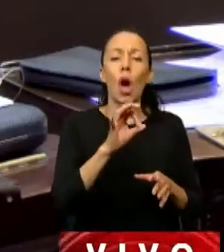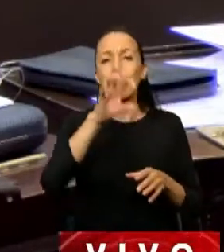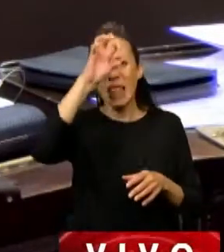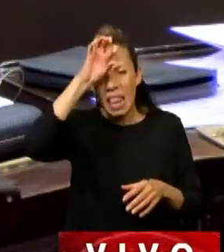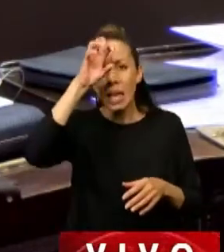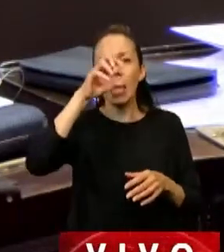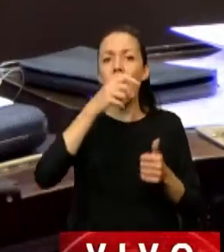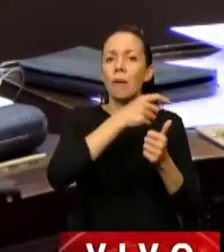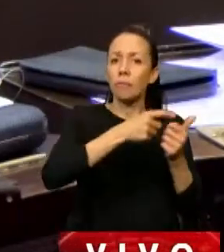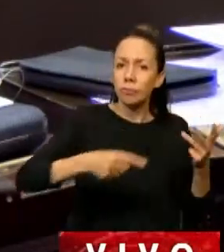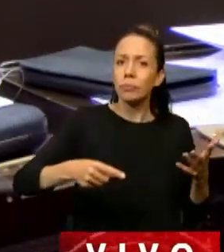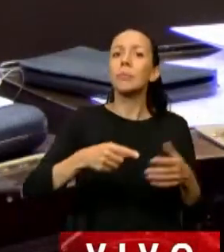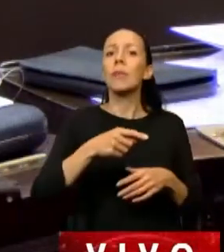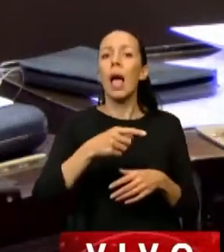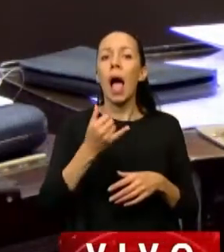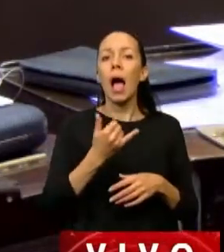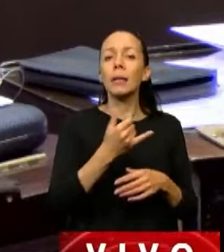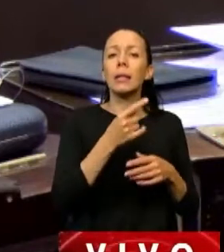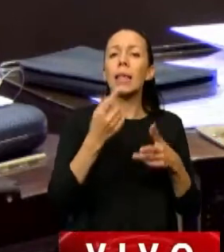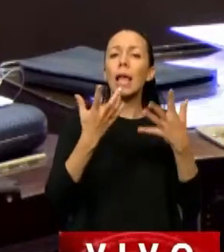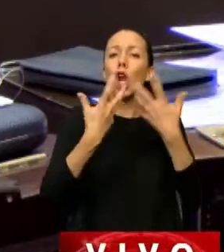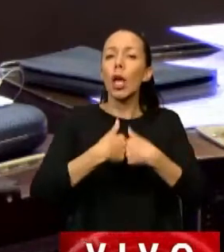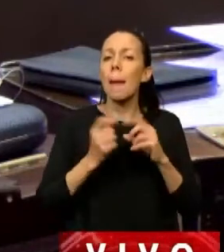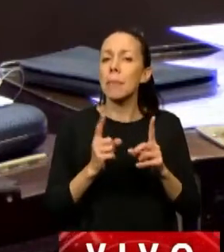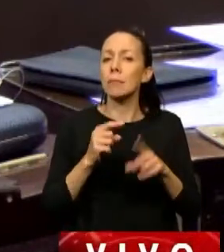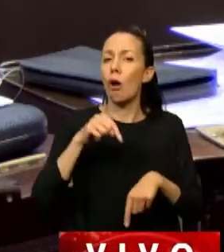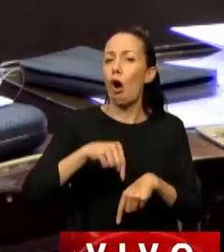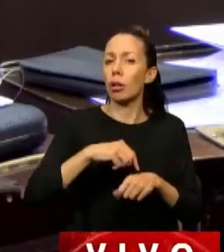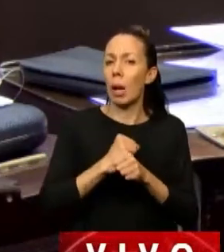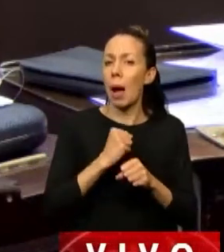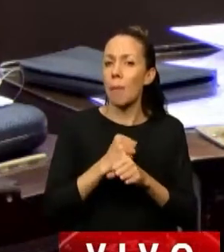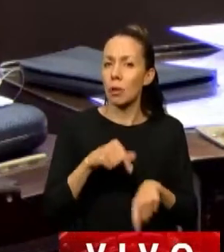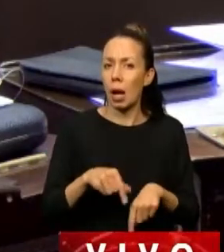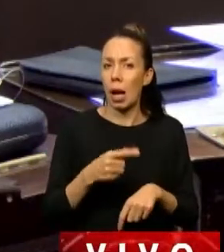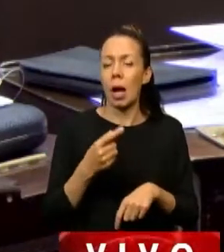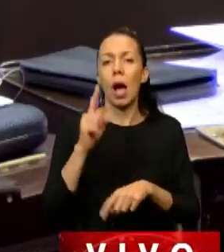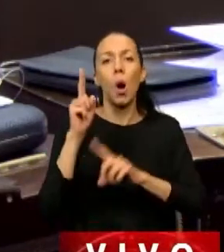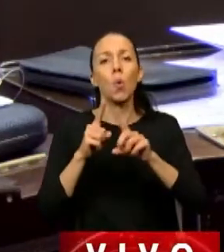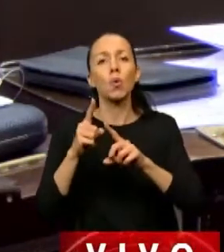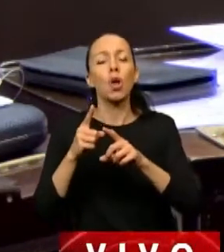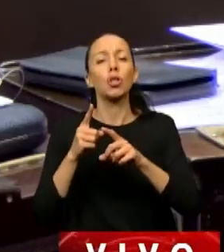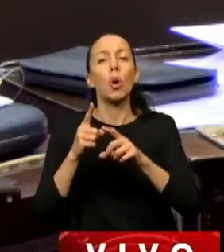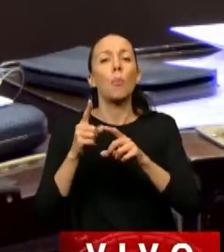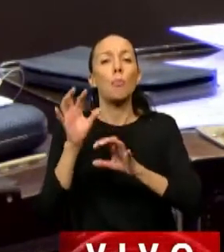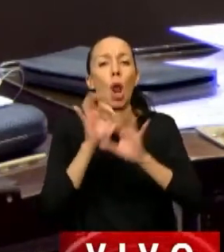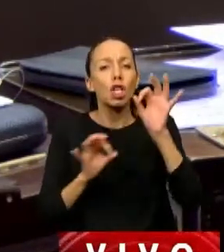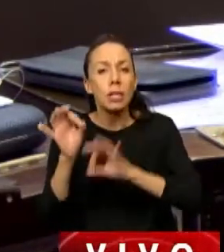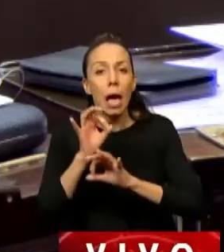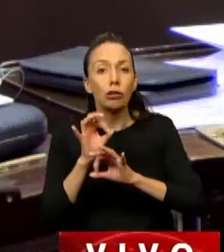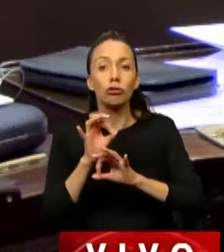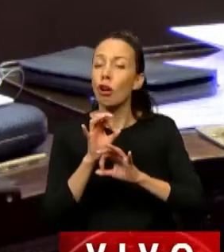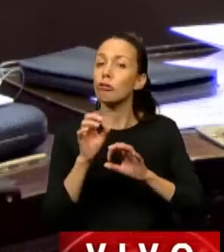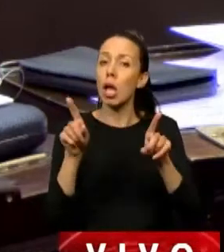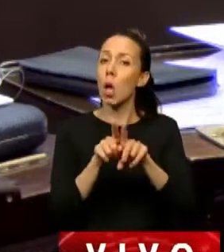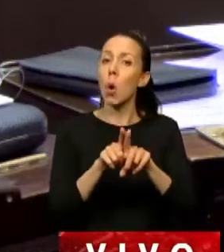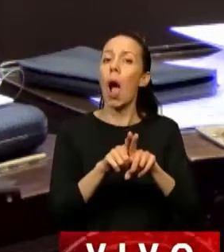la tecnología, de la misma tecnología que hoy estamos manejando acá. Entonces, proyectos como este nosotros realmente los aplaudimos,